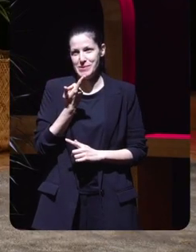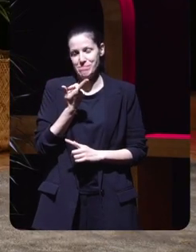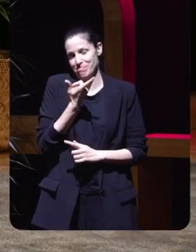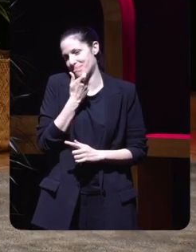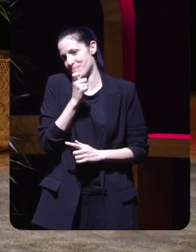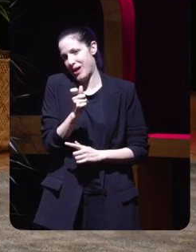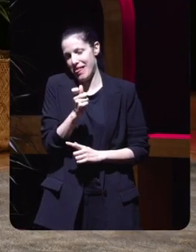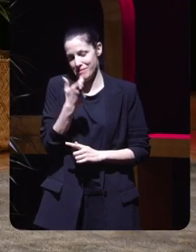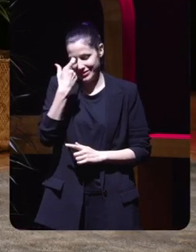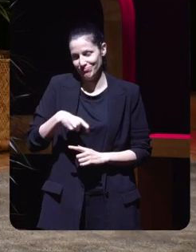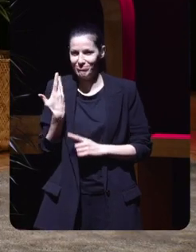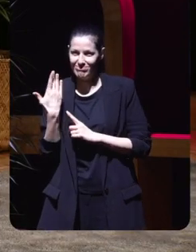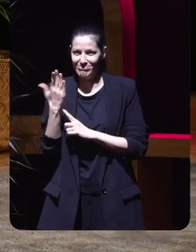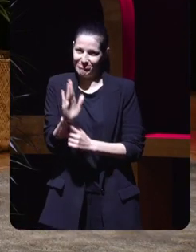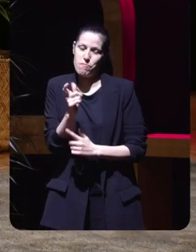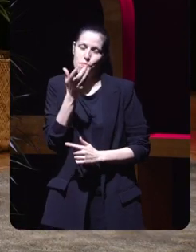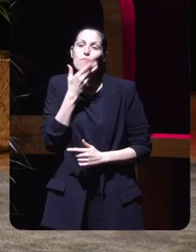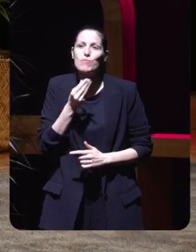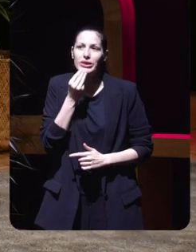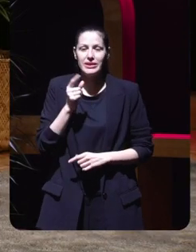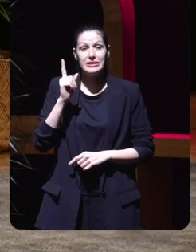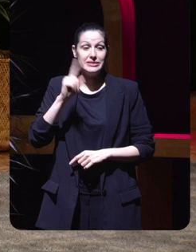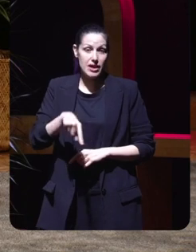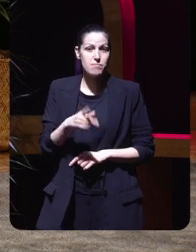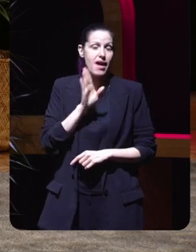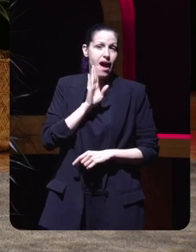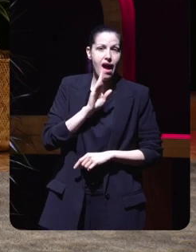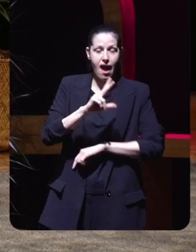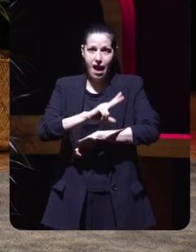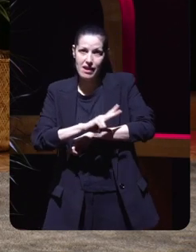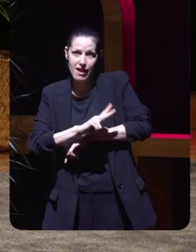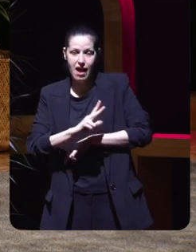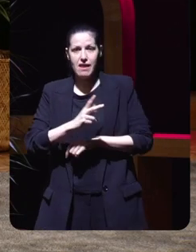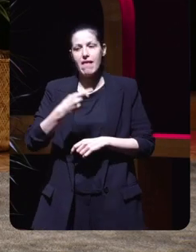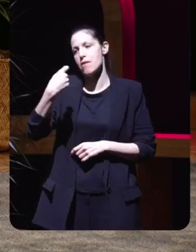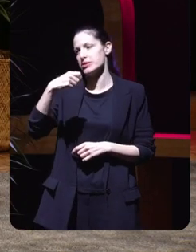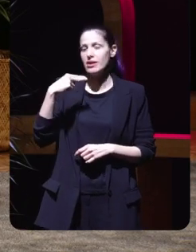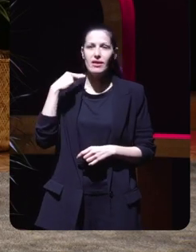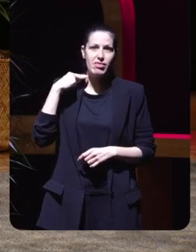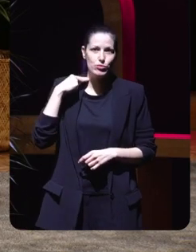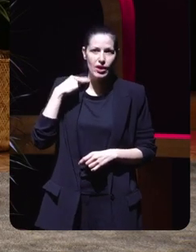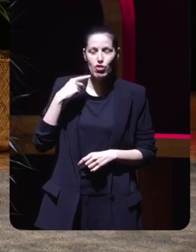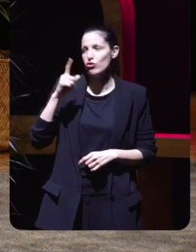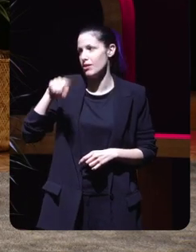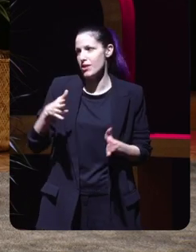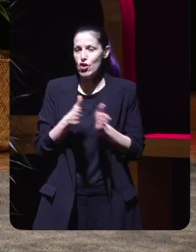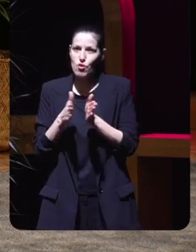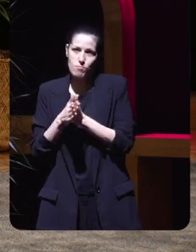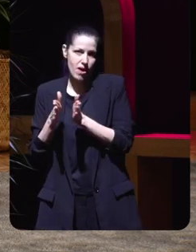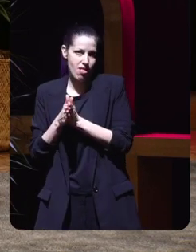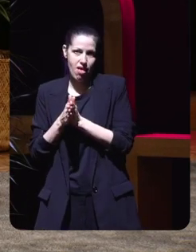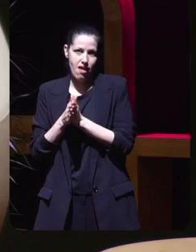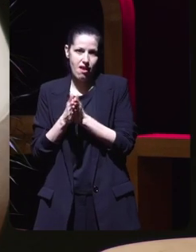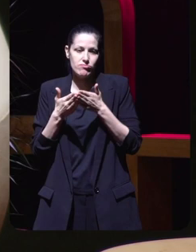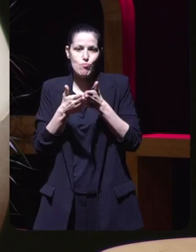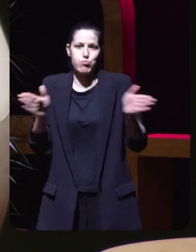de esta presentación que también fisiocalde ha presentado diputación a las compañeras para mí la verdad de que una honra